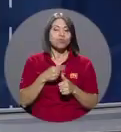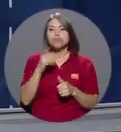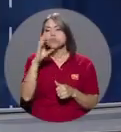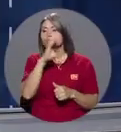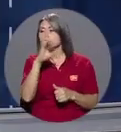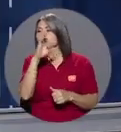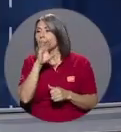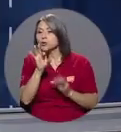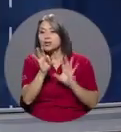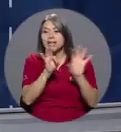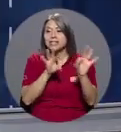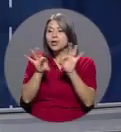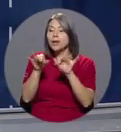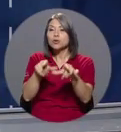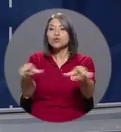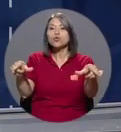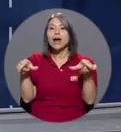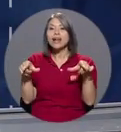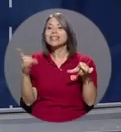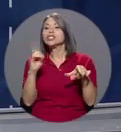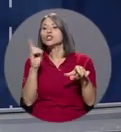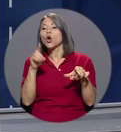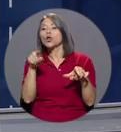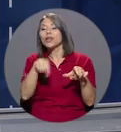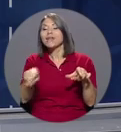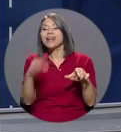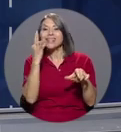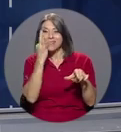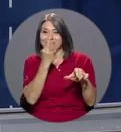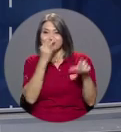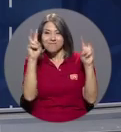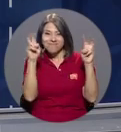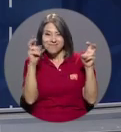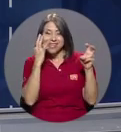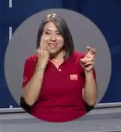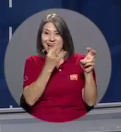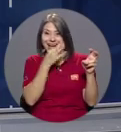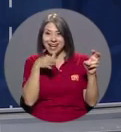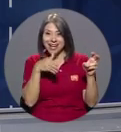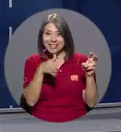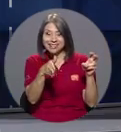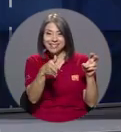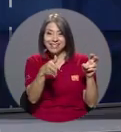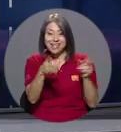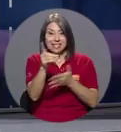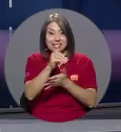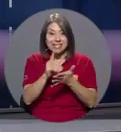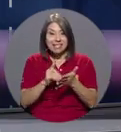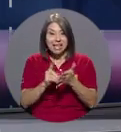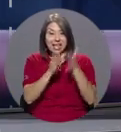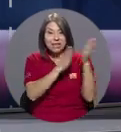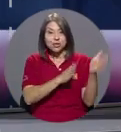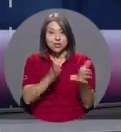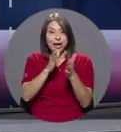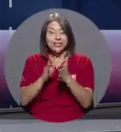seleccionamos los sitios donde van a hacer los cultivos, ¿verdad? Se diseñan las granjas, se organizan los